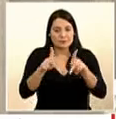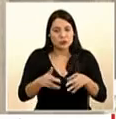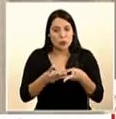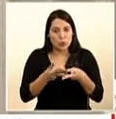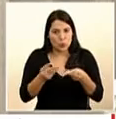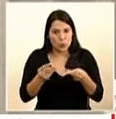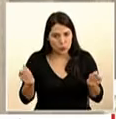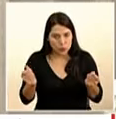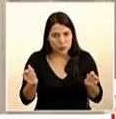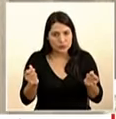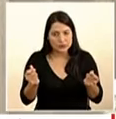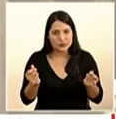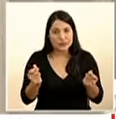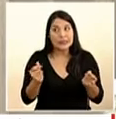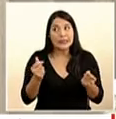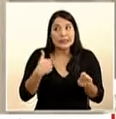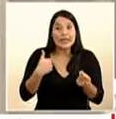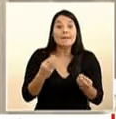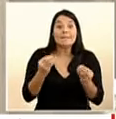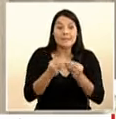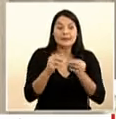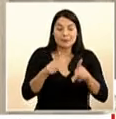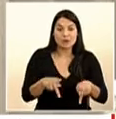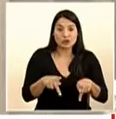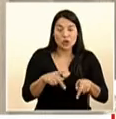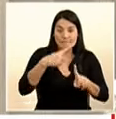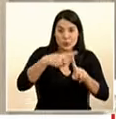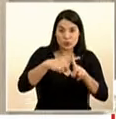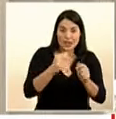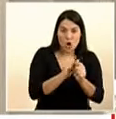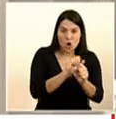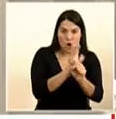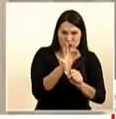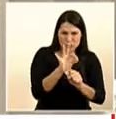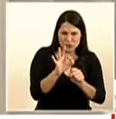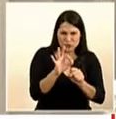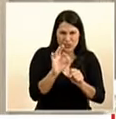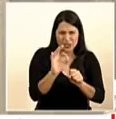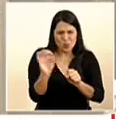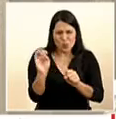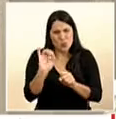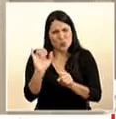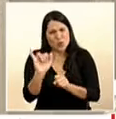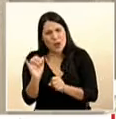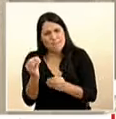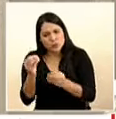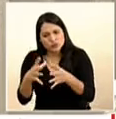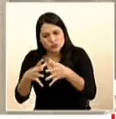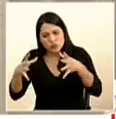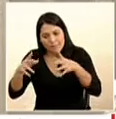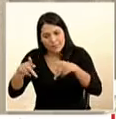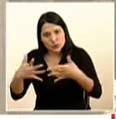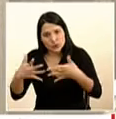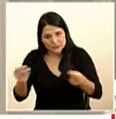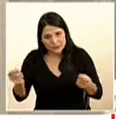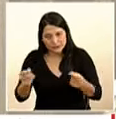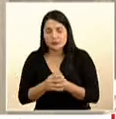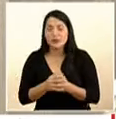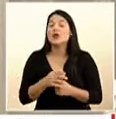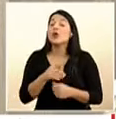por kobe tesis 19 recordemos que las momentos el momento que se diagnostica una